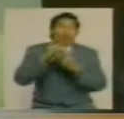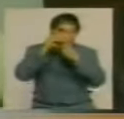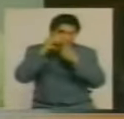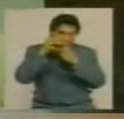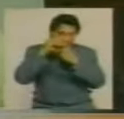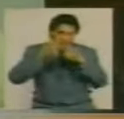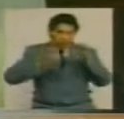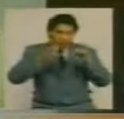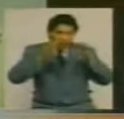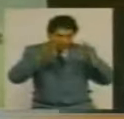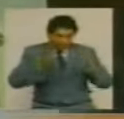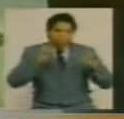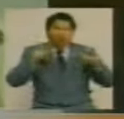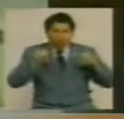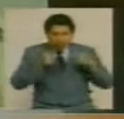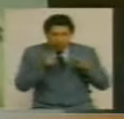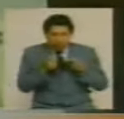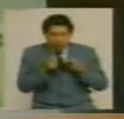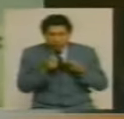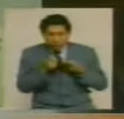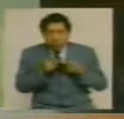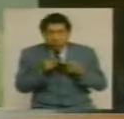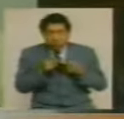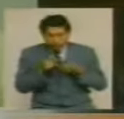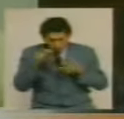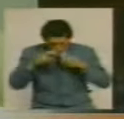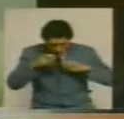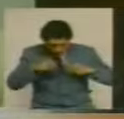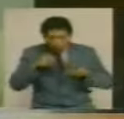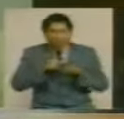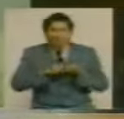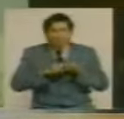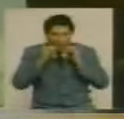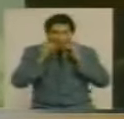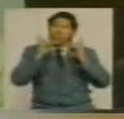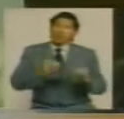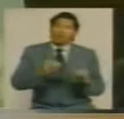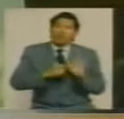para que puedan procesar estas denuncias que vamos a presentar.